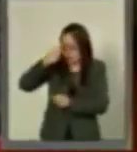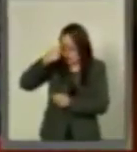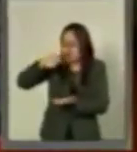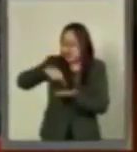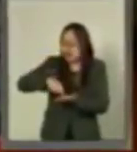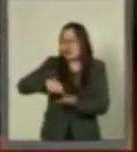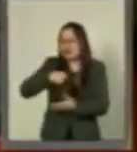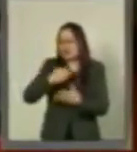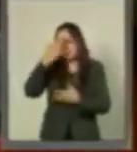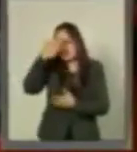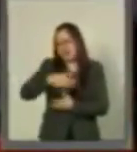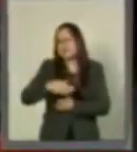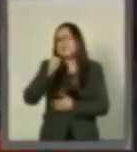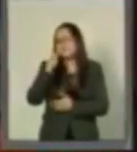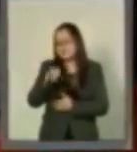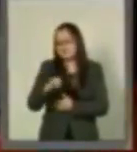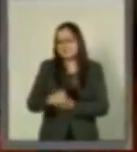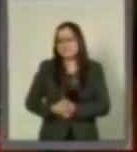Y si